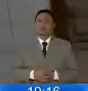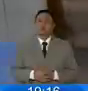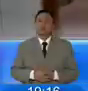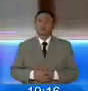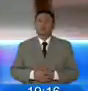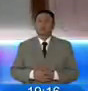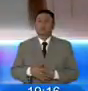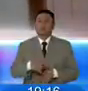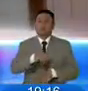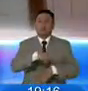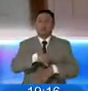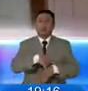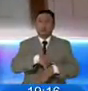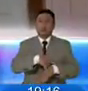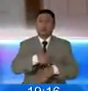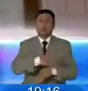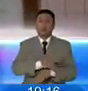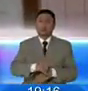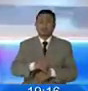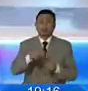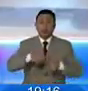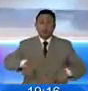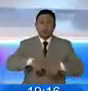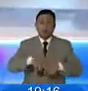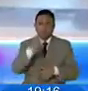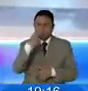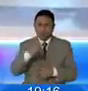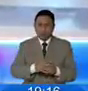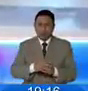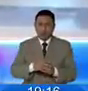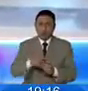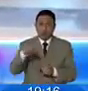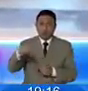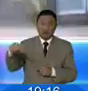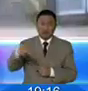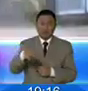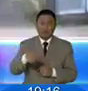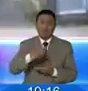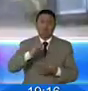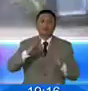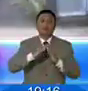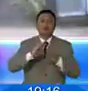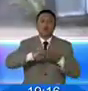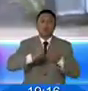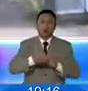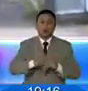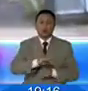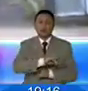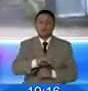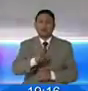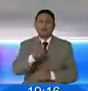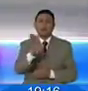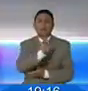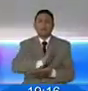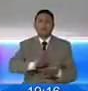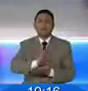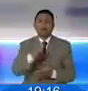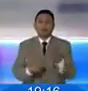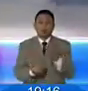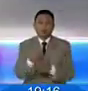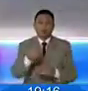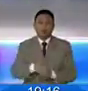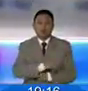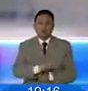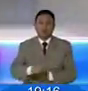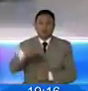En los baños, en las esquinas, en los rincones más recónditos de esta casa comunal en el sector de Barrio Nuevo, en el sur de Quito, cámaras filmaban